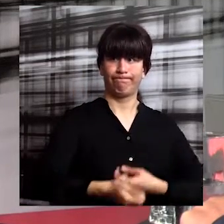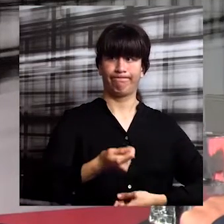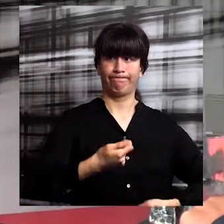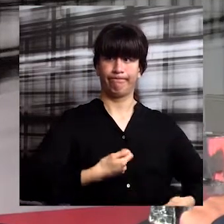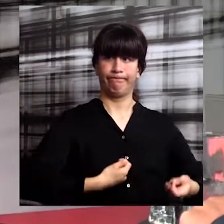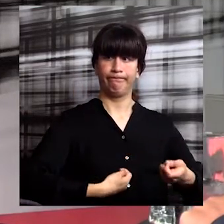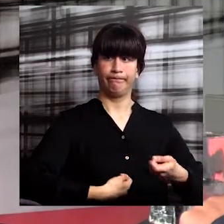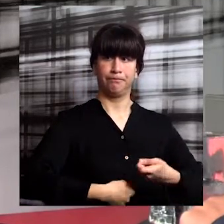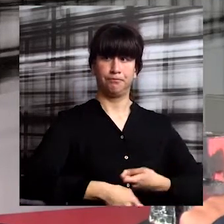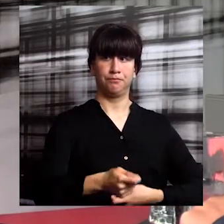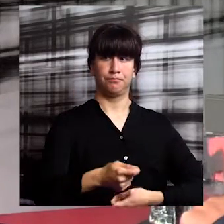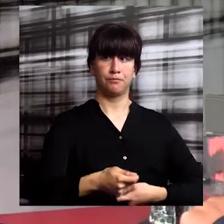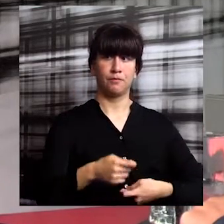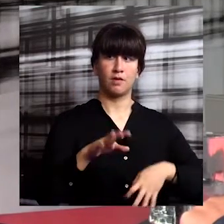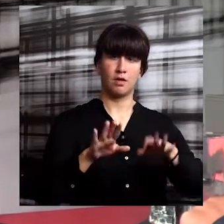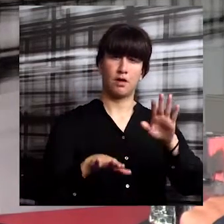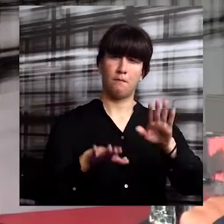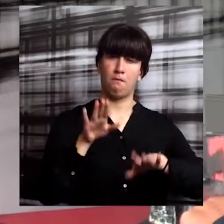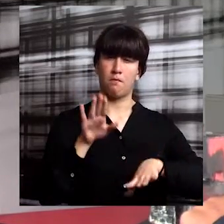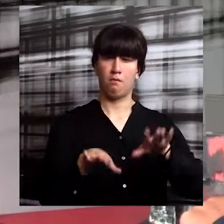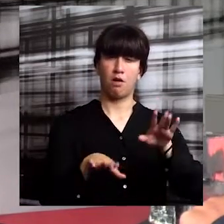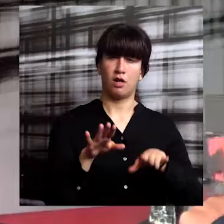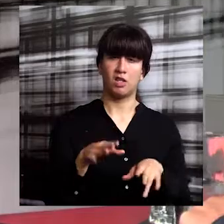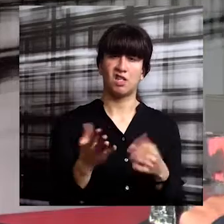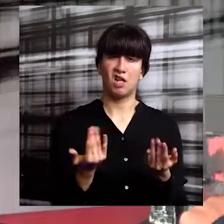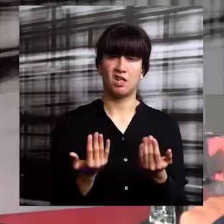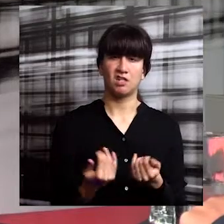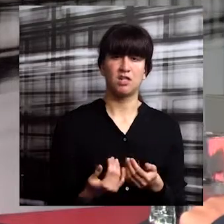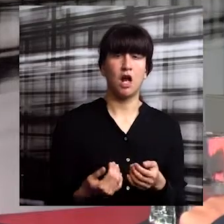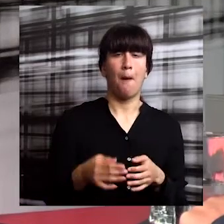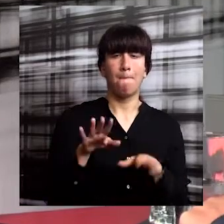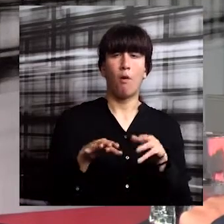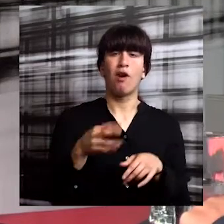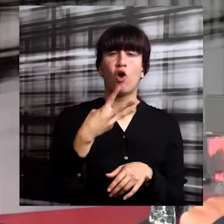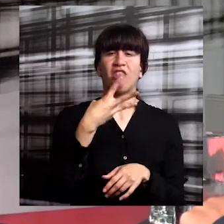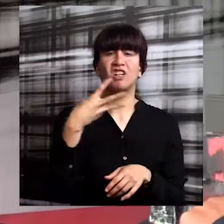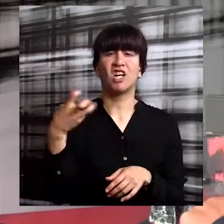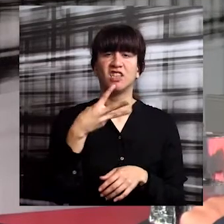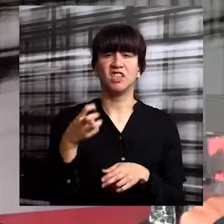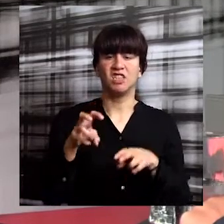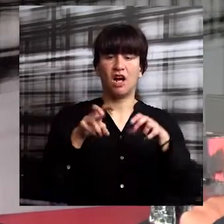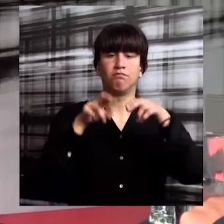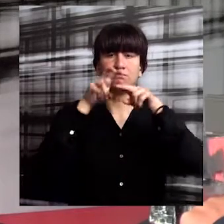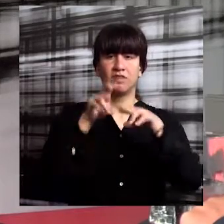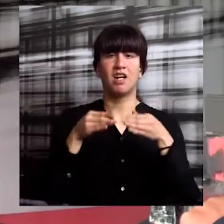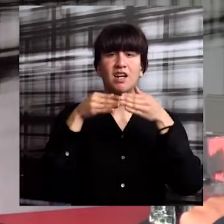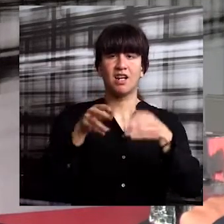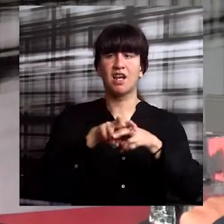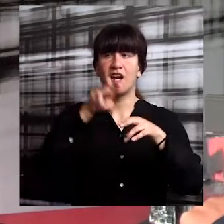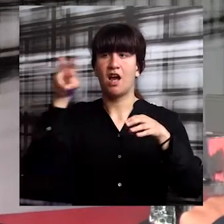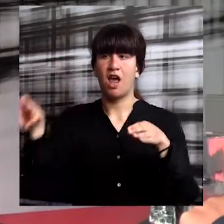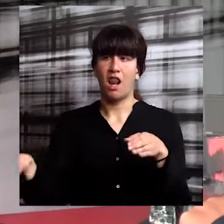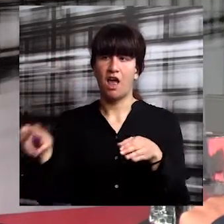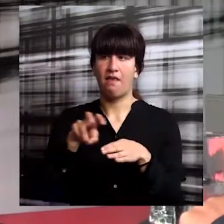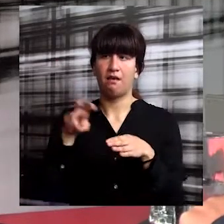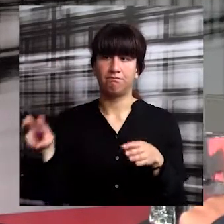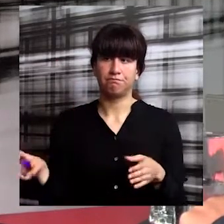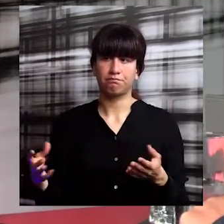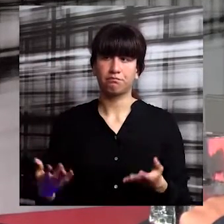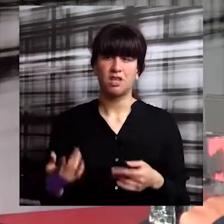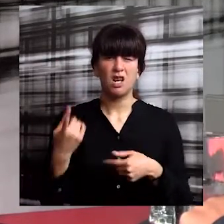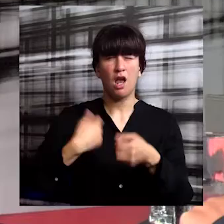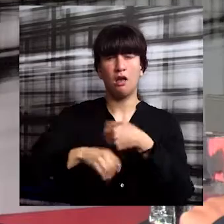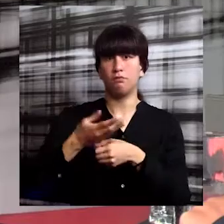necesitaban alrededor de 300 recaladas, incluso aumentó con lo que se había estimado hace algunos años atrás. Eso depende y del